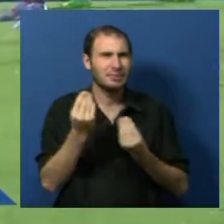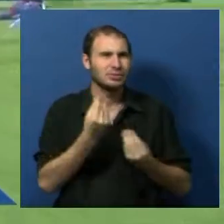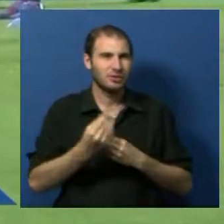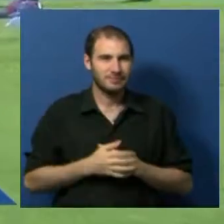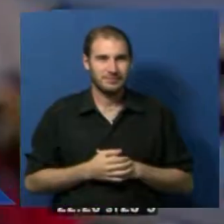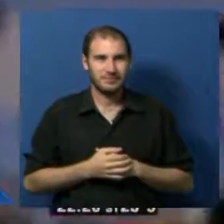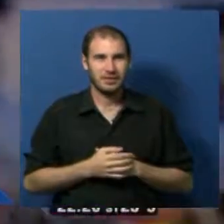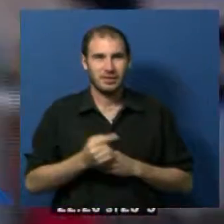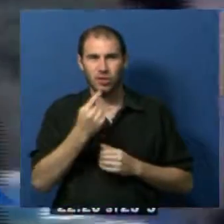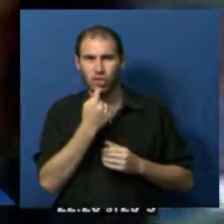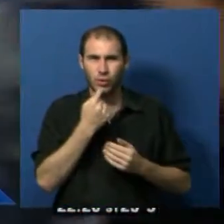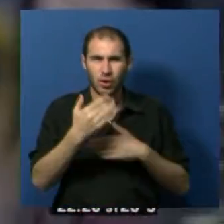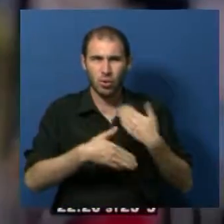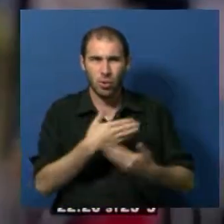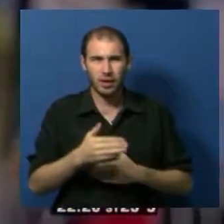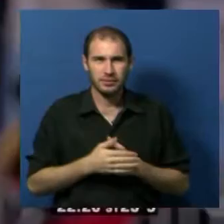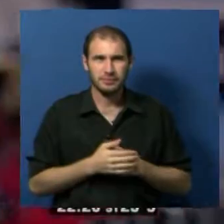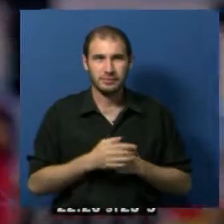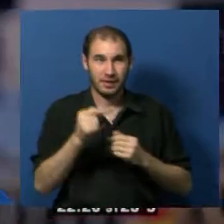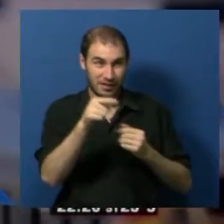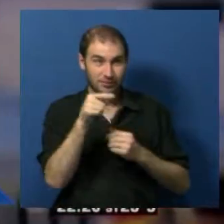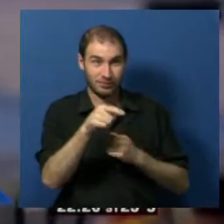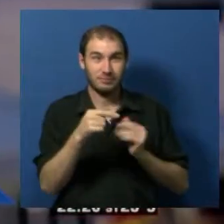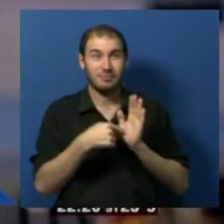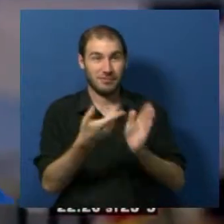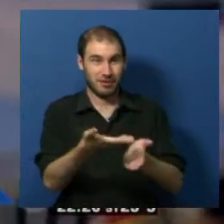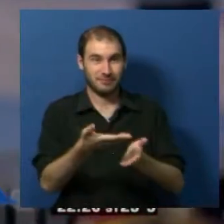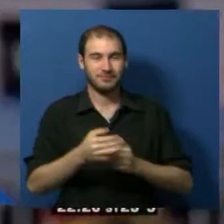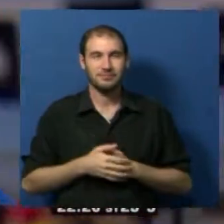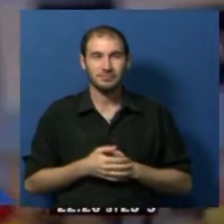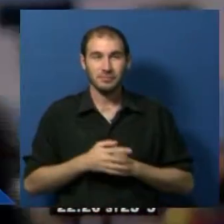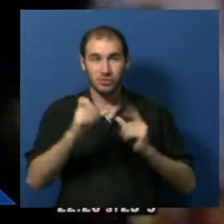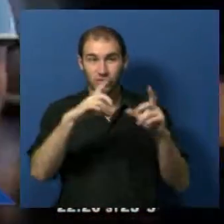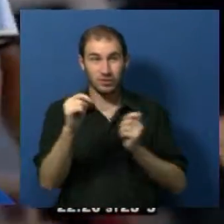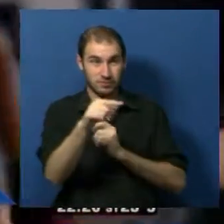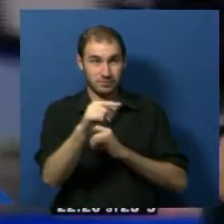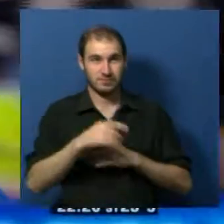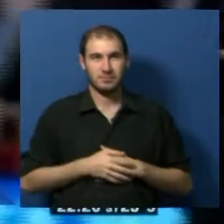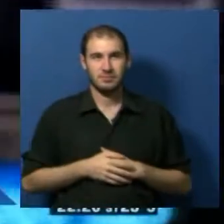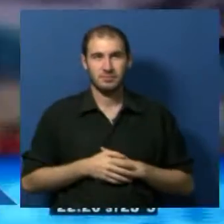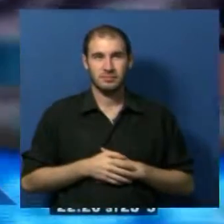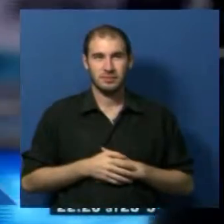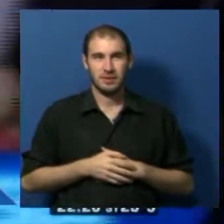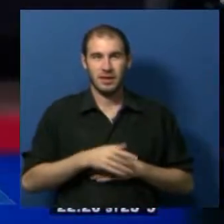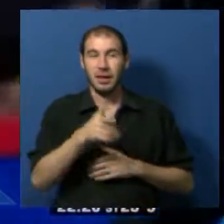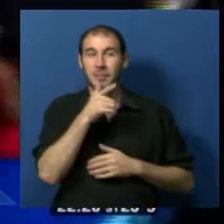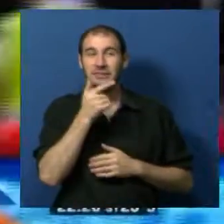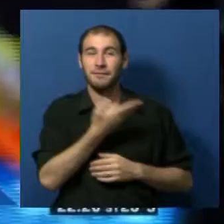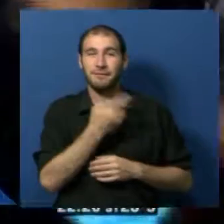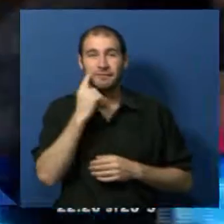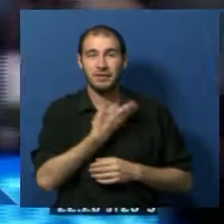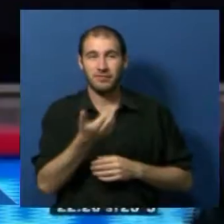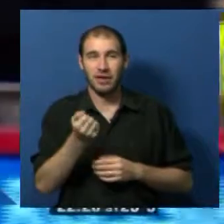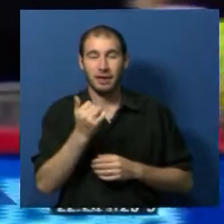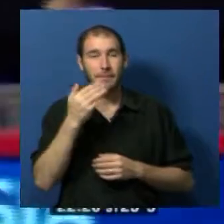ahí? Pregunto, ¿está en duda para jugar o no? Hasta por eso. Por esto. Por eso que estamos viendo. A ver. Estas imágenes, parece ser que la FIFA informó